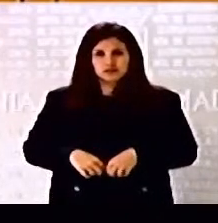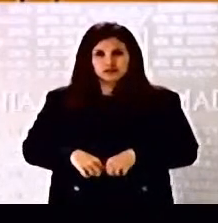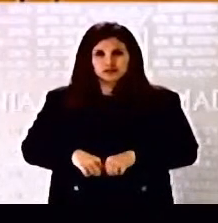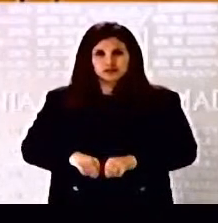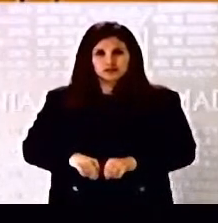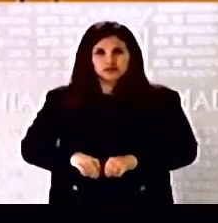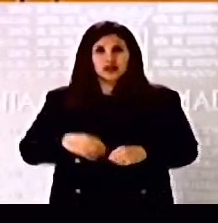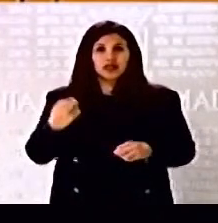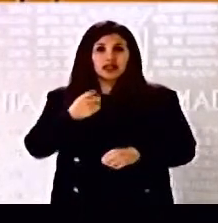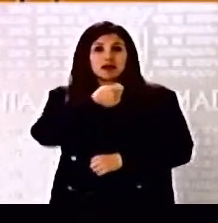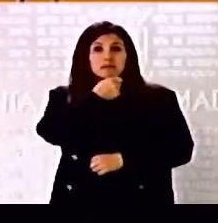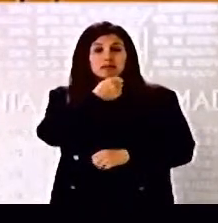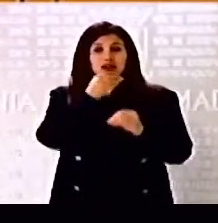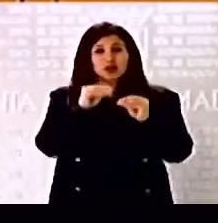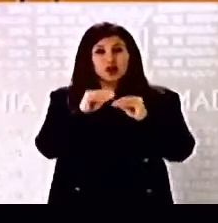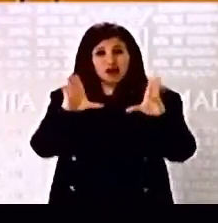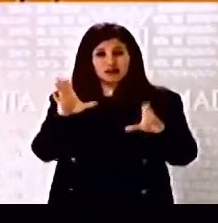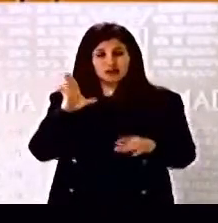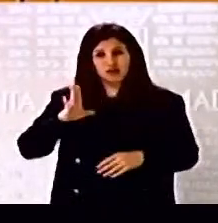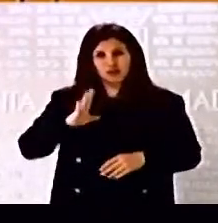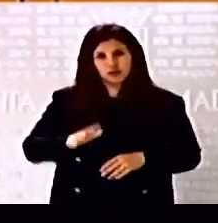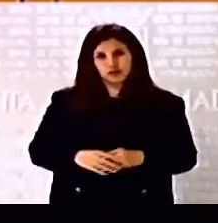Julia, tienes que abrir el micro, por favor.